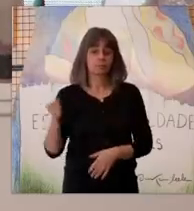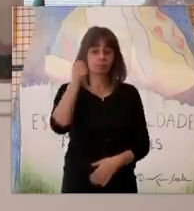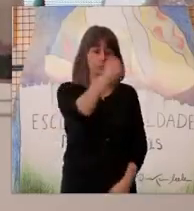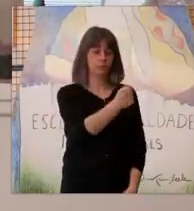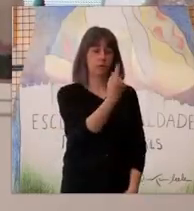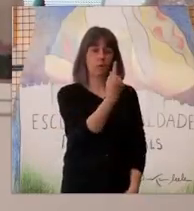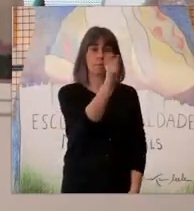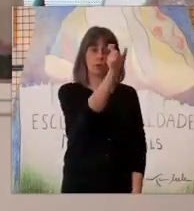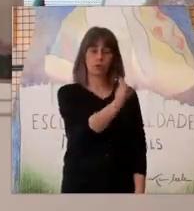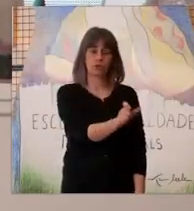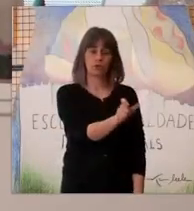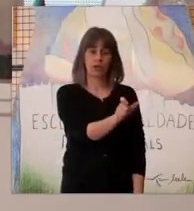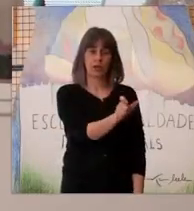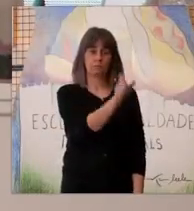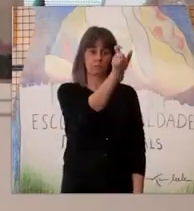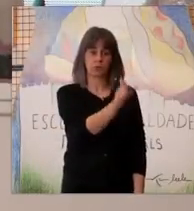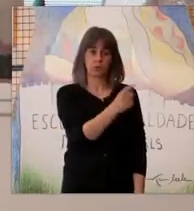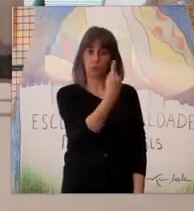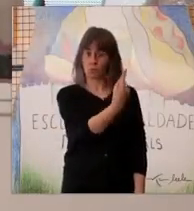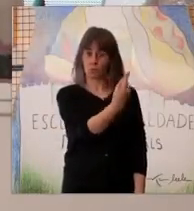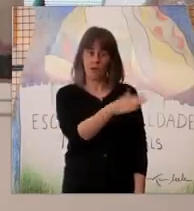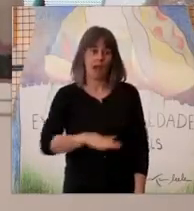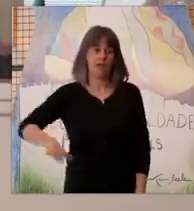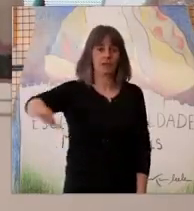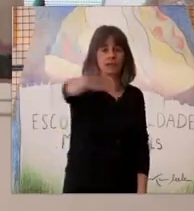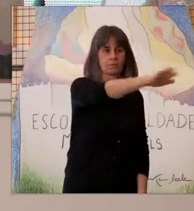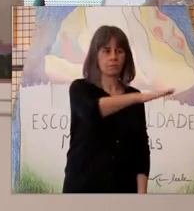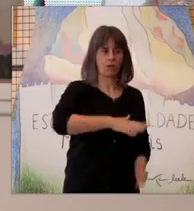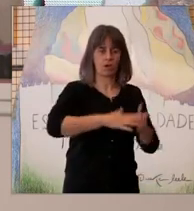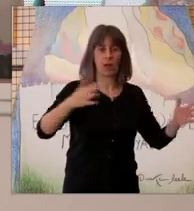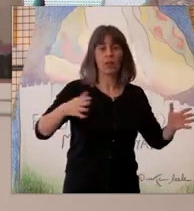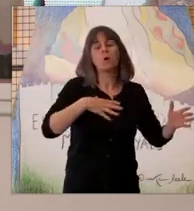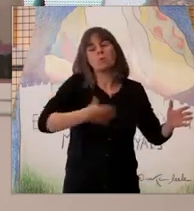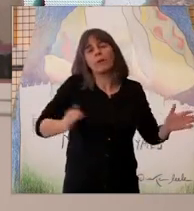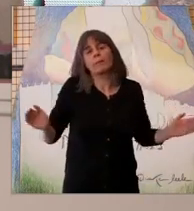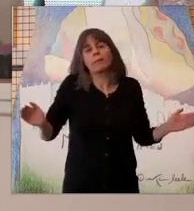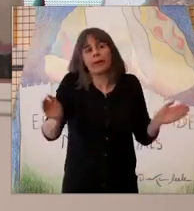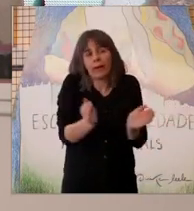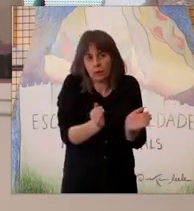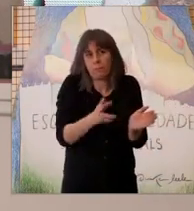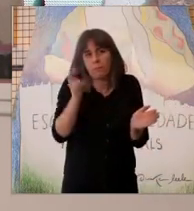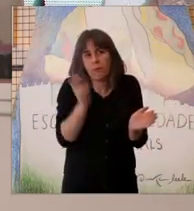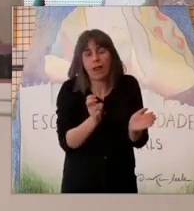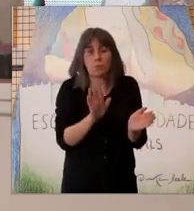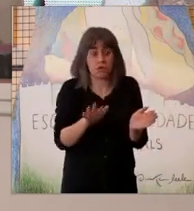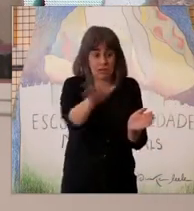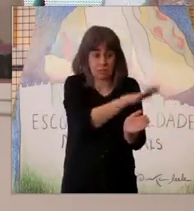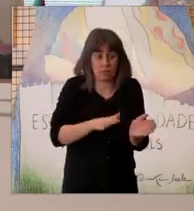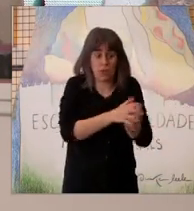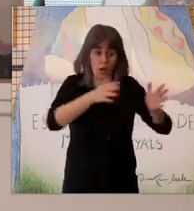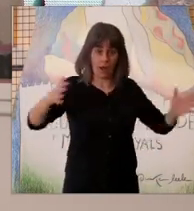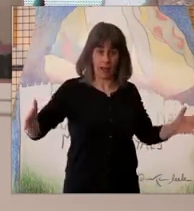en un espacio grande a lo mejor en un sitio pequeñito pero en un espacio grande si el resto de compañeros No